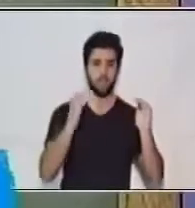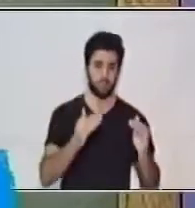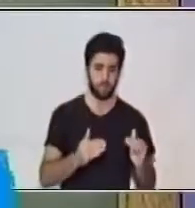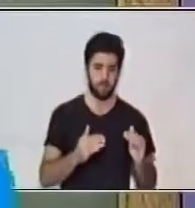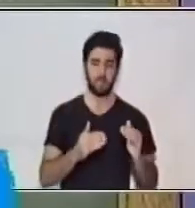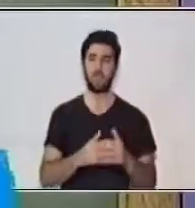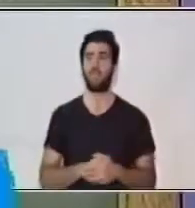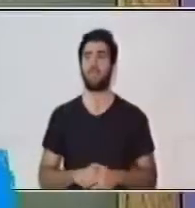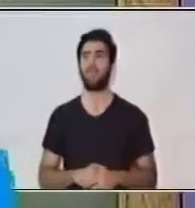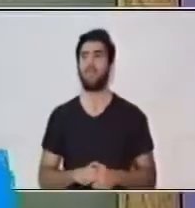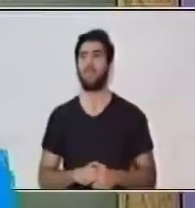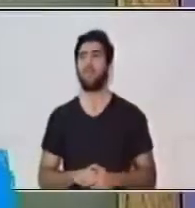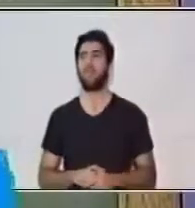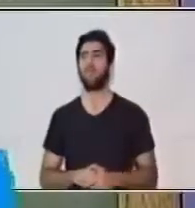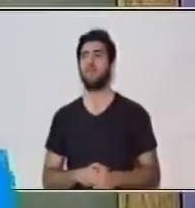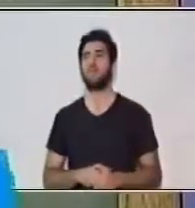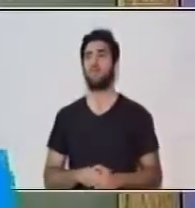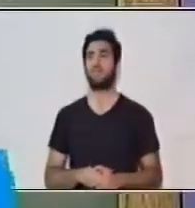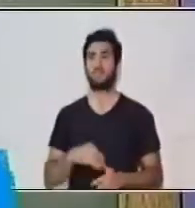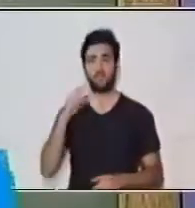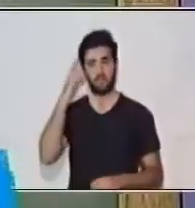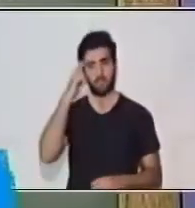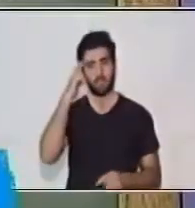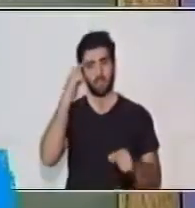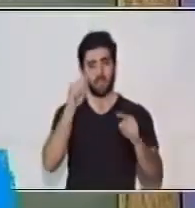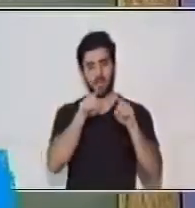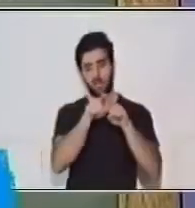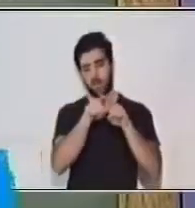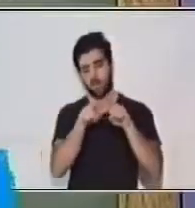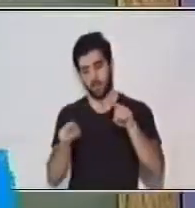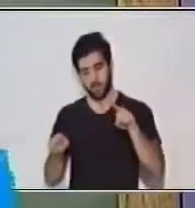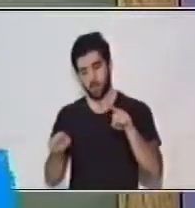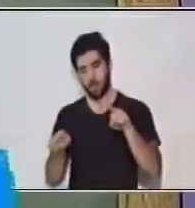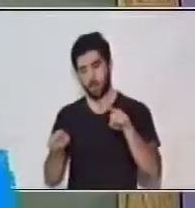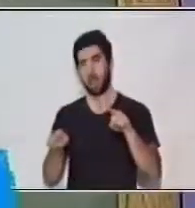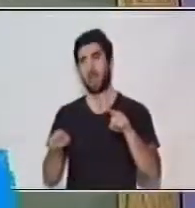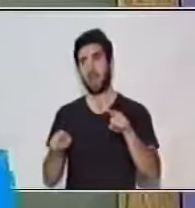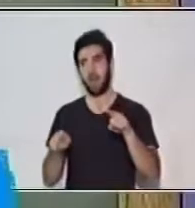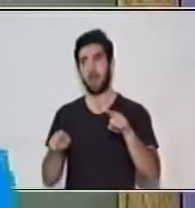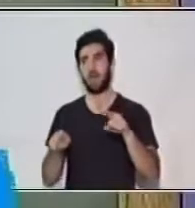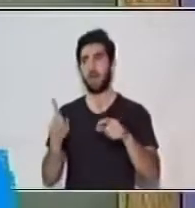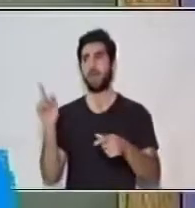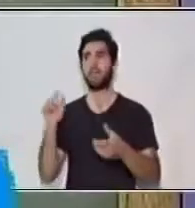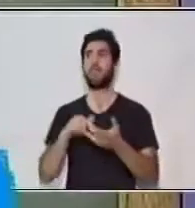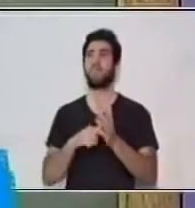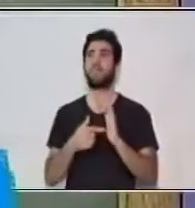tiene 4 unidades, como está en X, coseno de 40, y me estaría dando